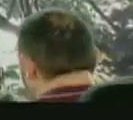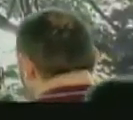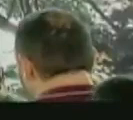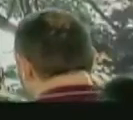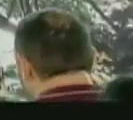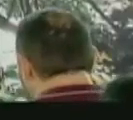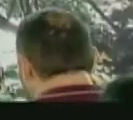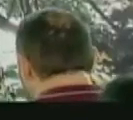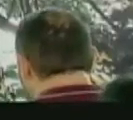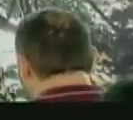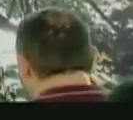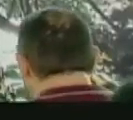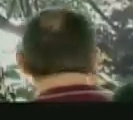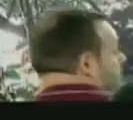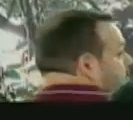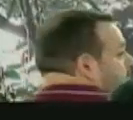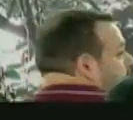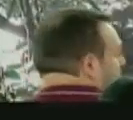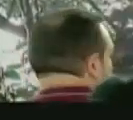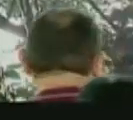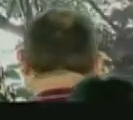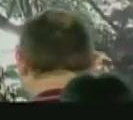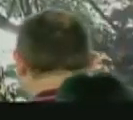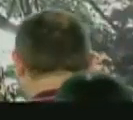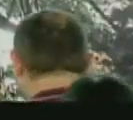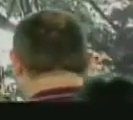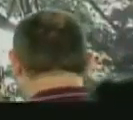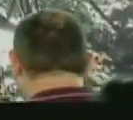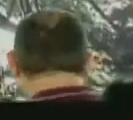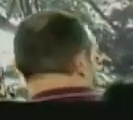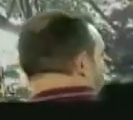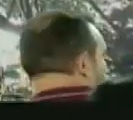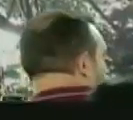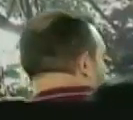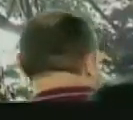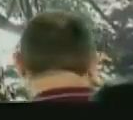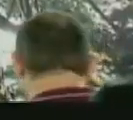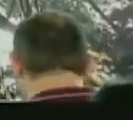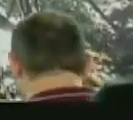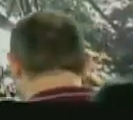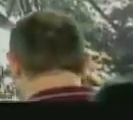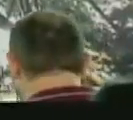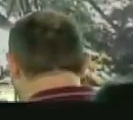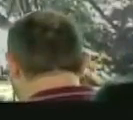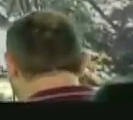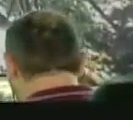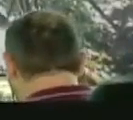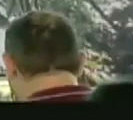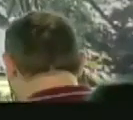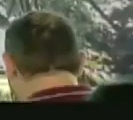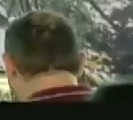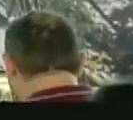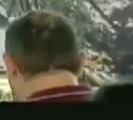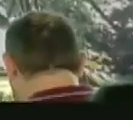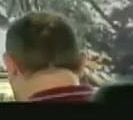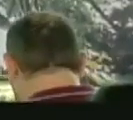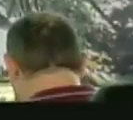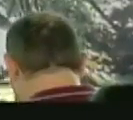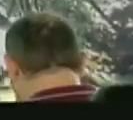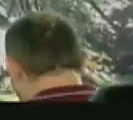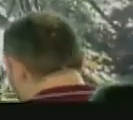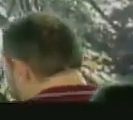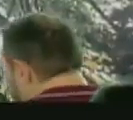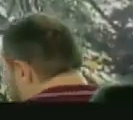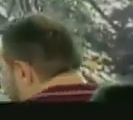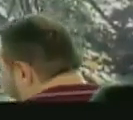Luis Ignacio Lula da Silva, tras realizar el segundo día de la cumbre de la Amazonía. Han